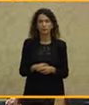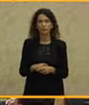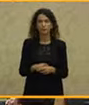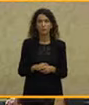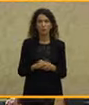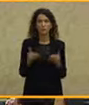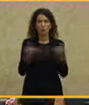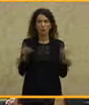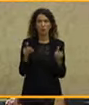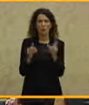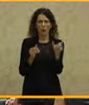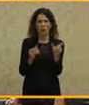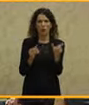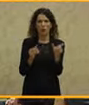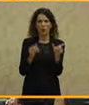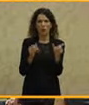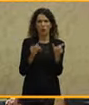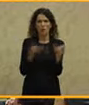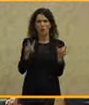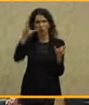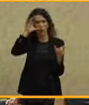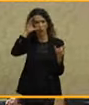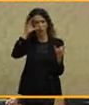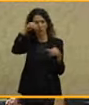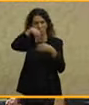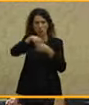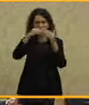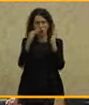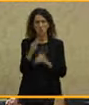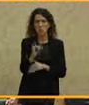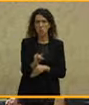La primera vez que oí hablar de esta palabra estaba en casa.